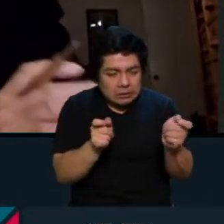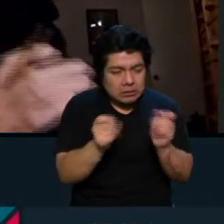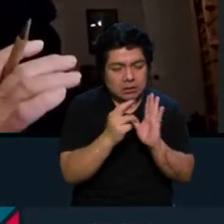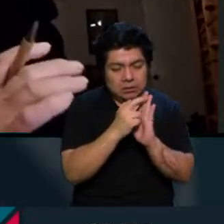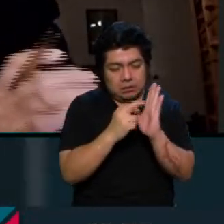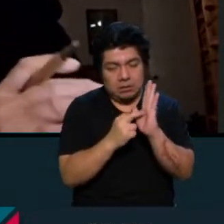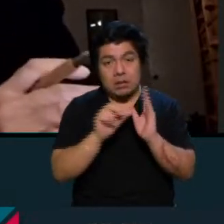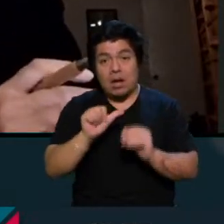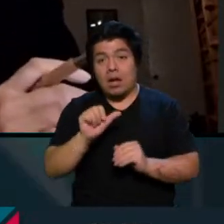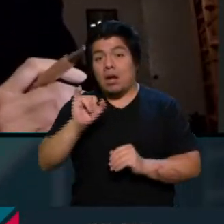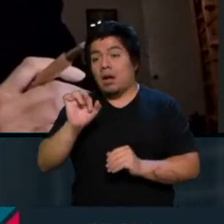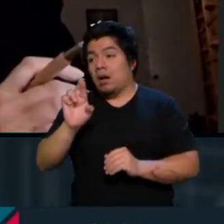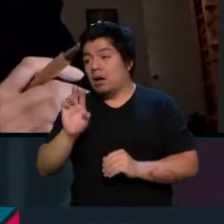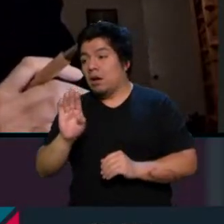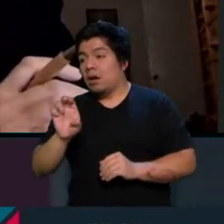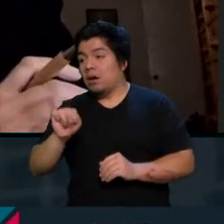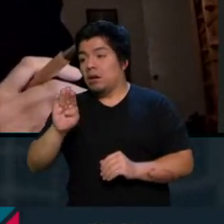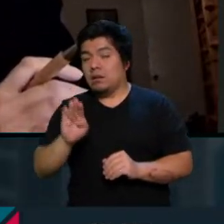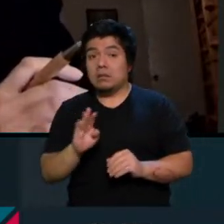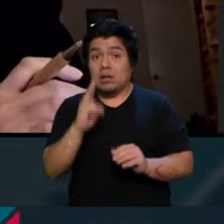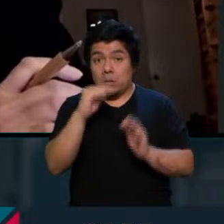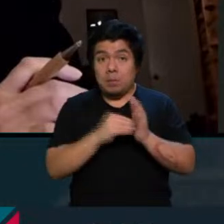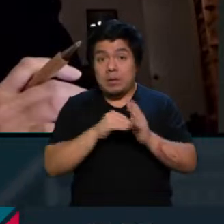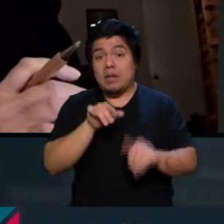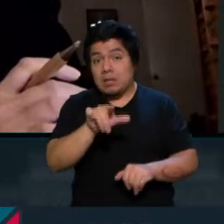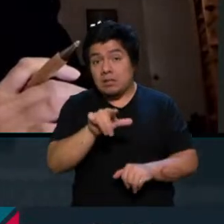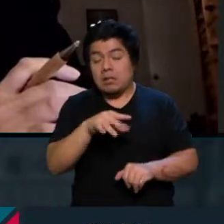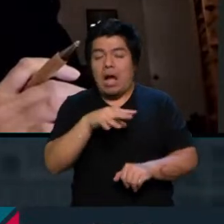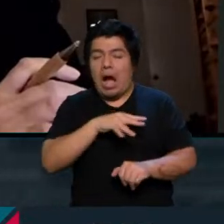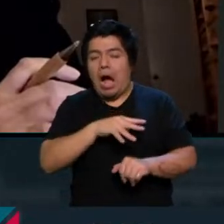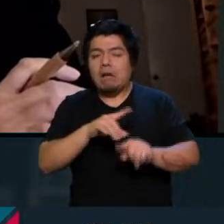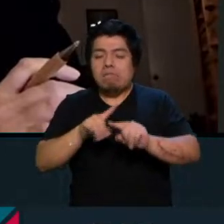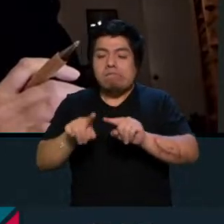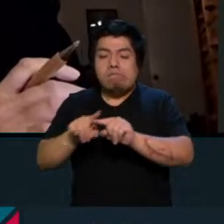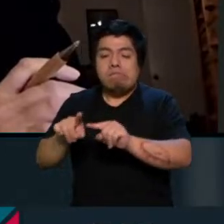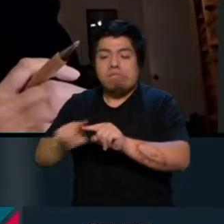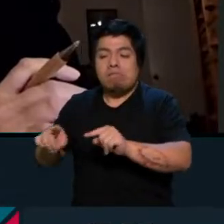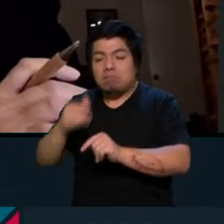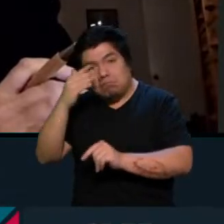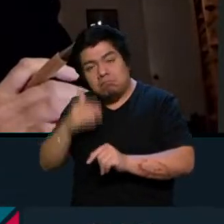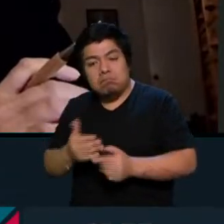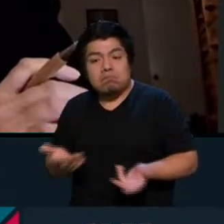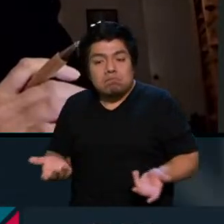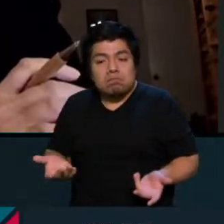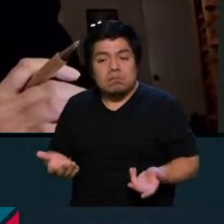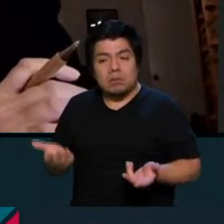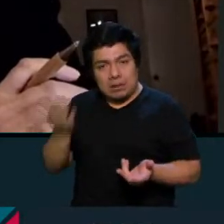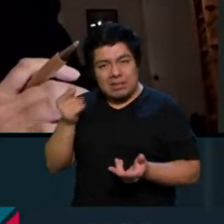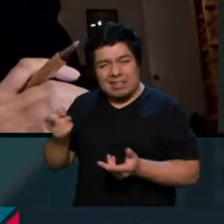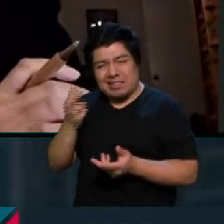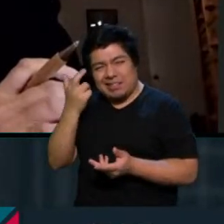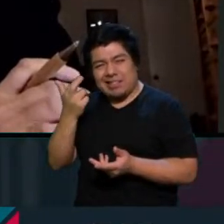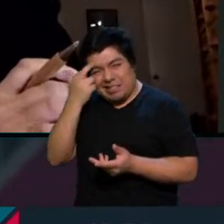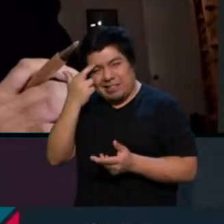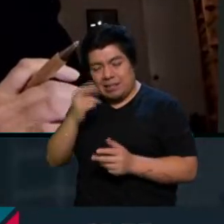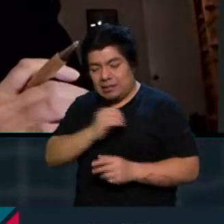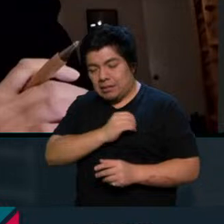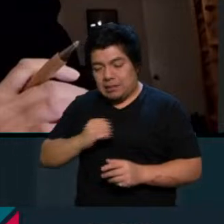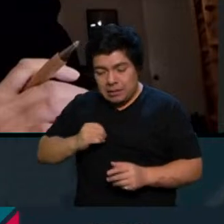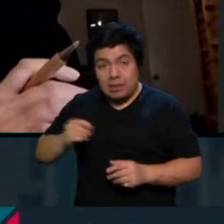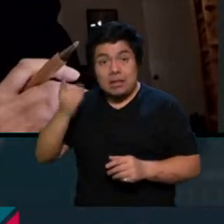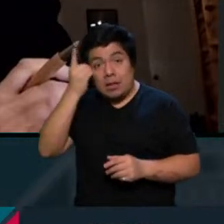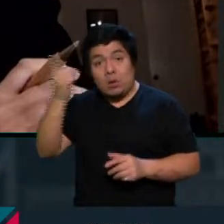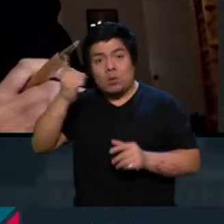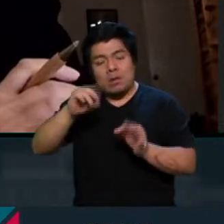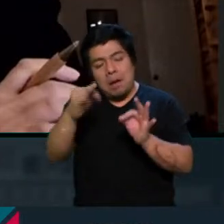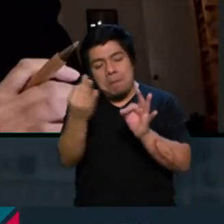de Airbnb que desde el 2017 pues vemos que han dado de qué hablar justamente cuando se introdujo la obligación de que los